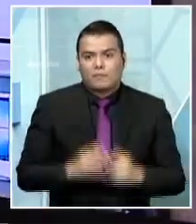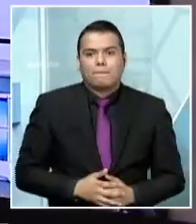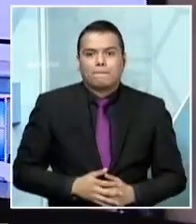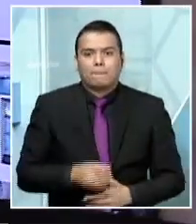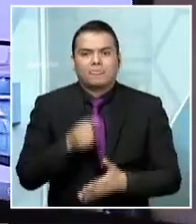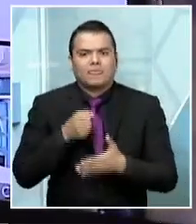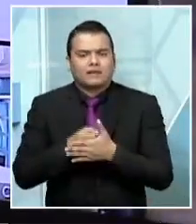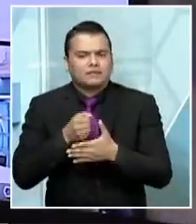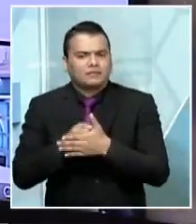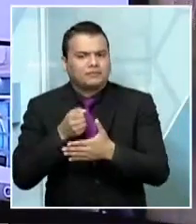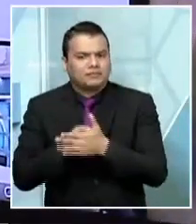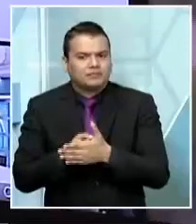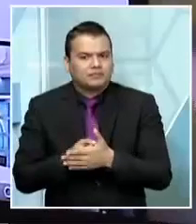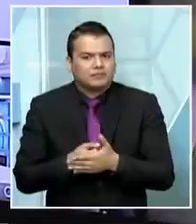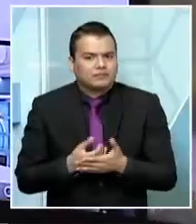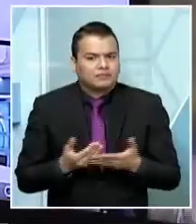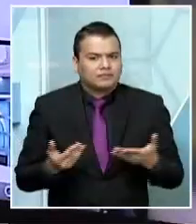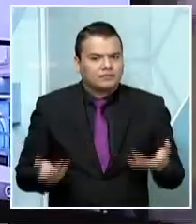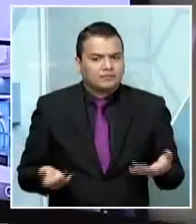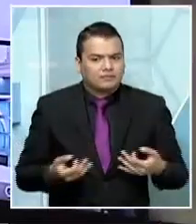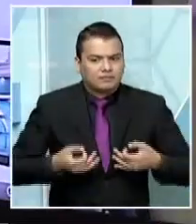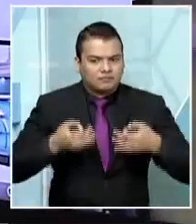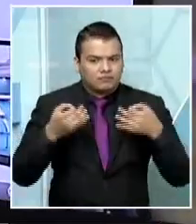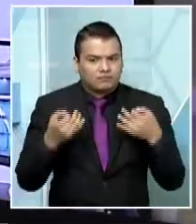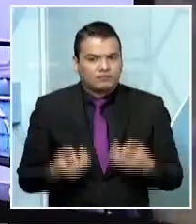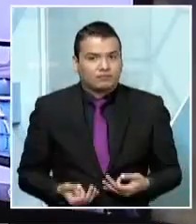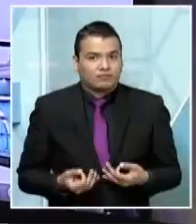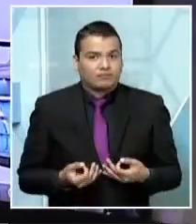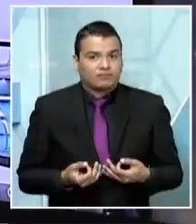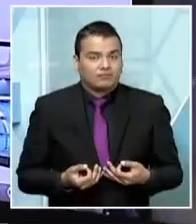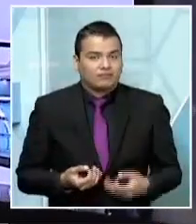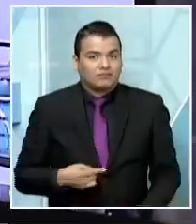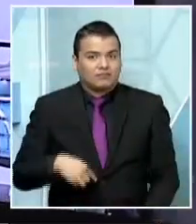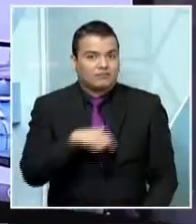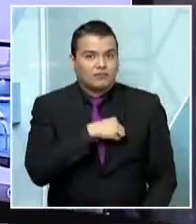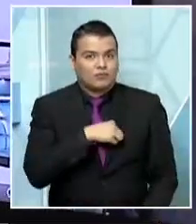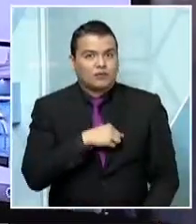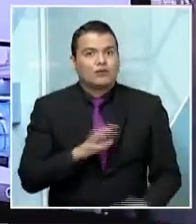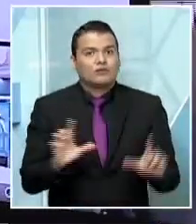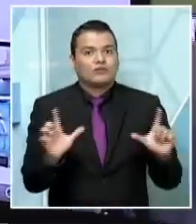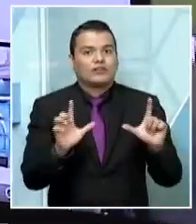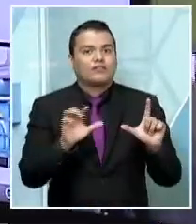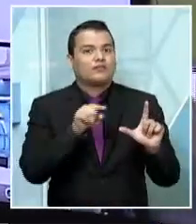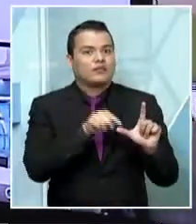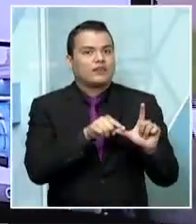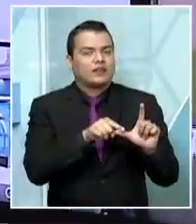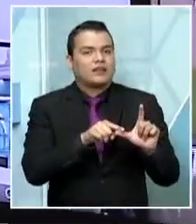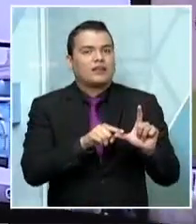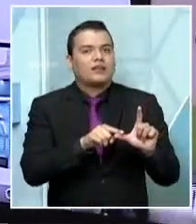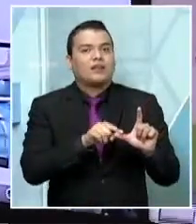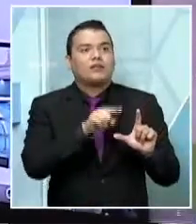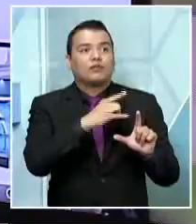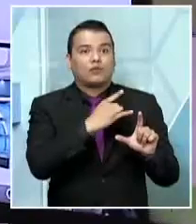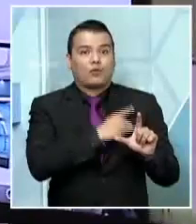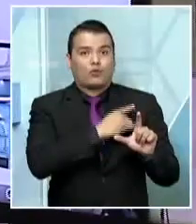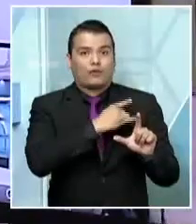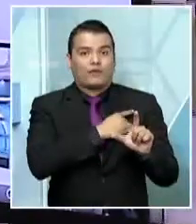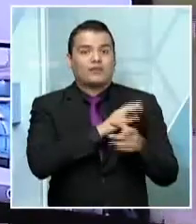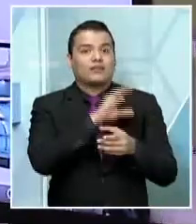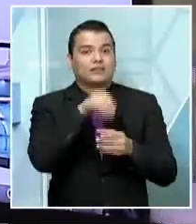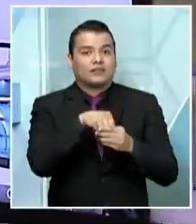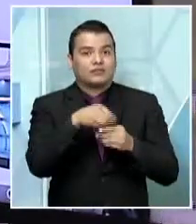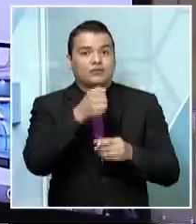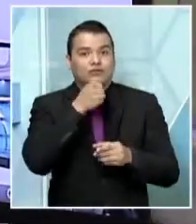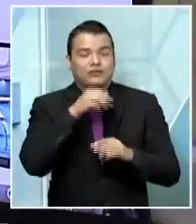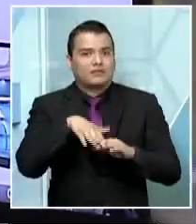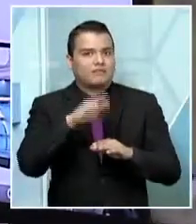trabajando con este tema de la televisión. Nosotros somos el único modelo de televisión en el que una universidad tiene un noticiero, que es el mejor noticiero regional